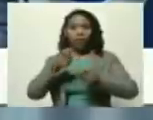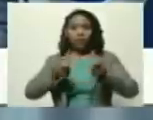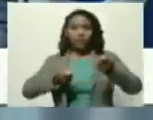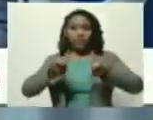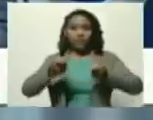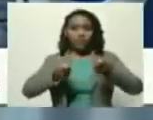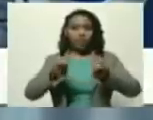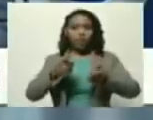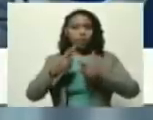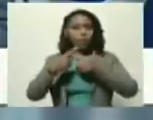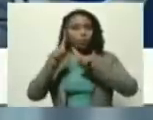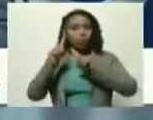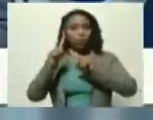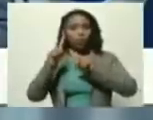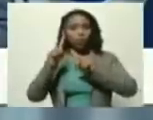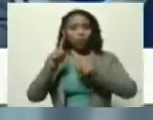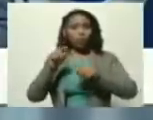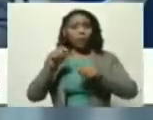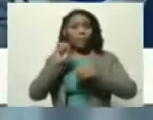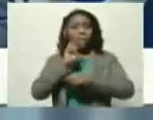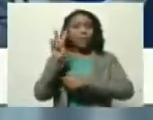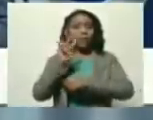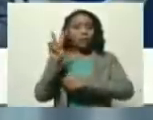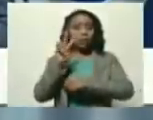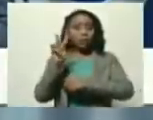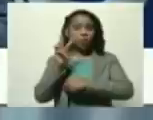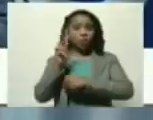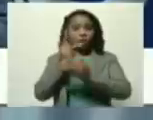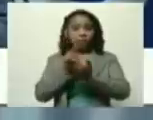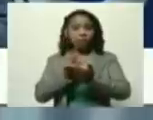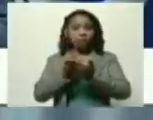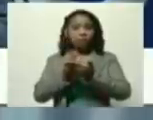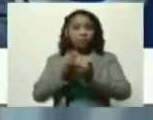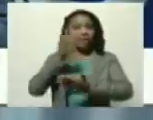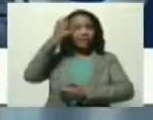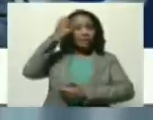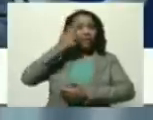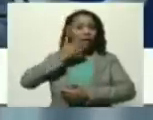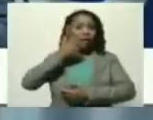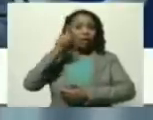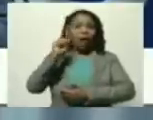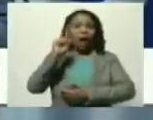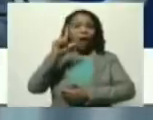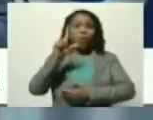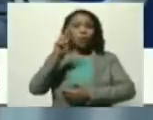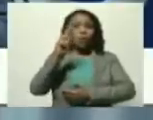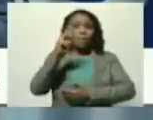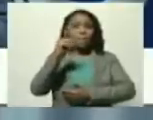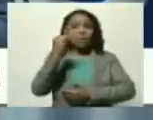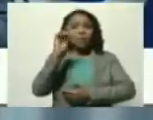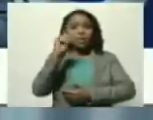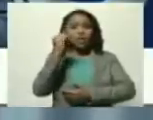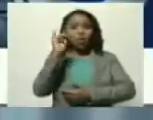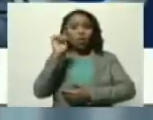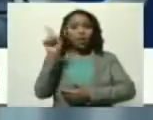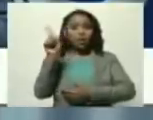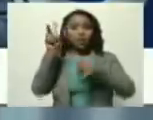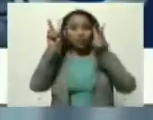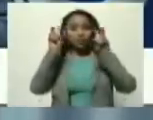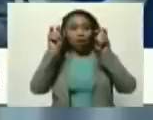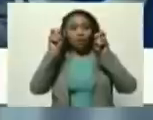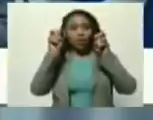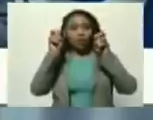también 22 toneladas de aluminio consistentes en guayas nuevas